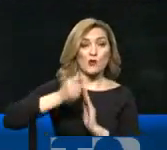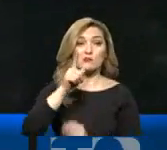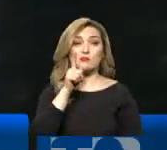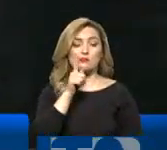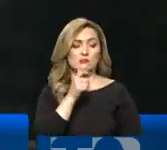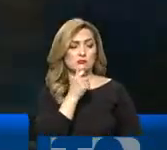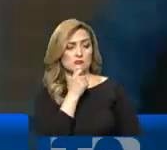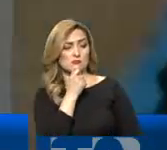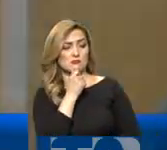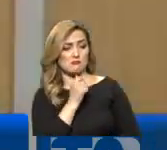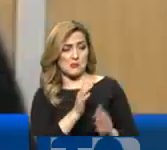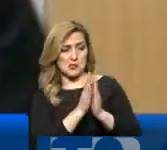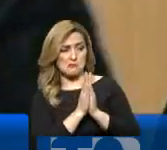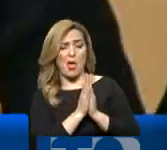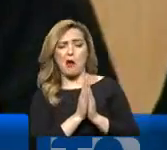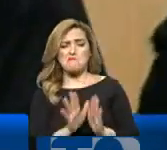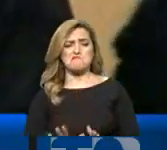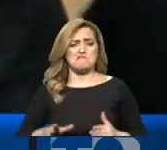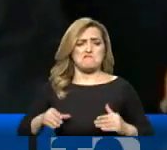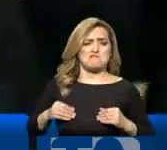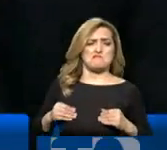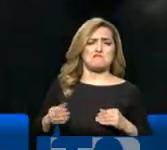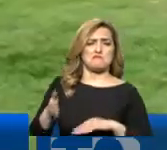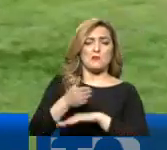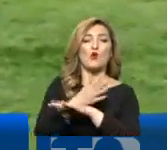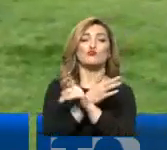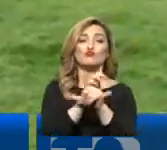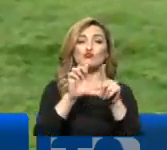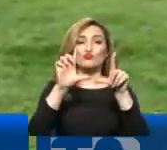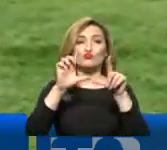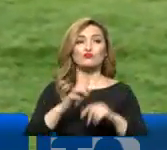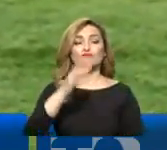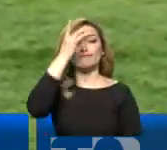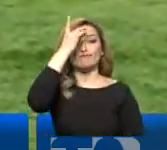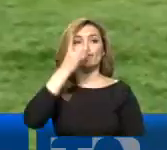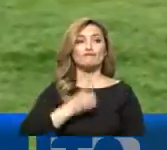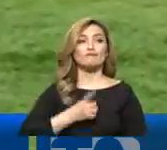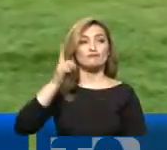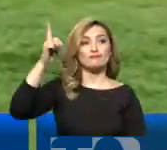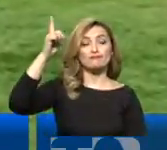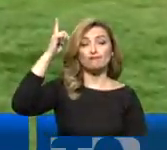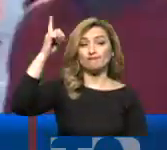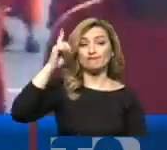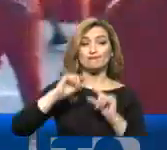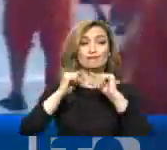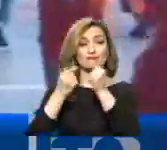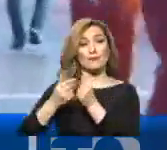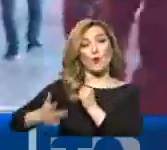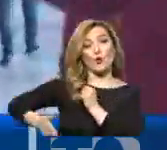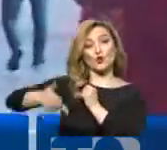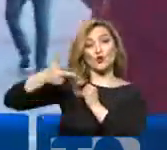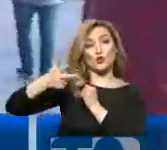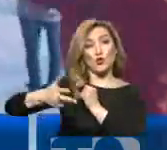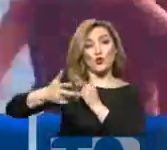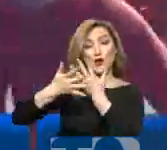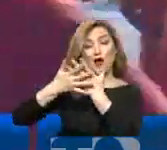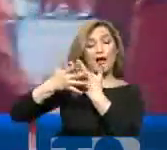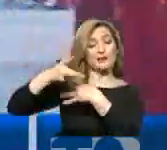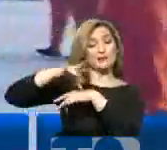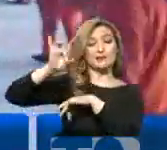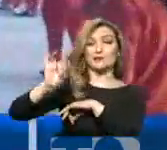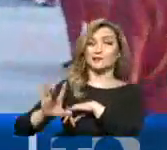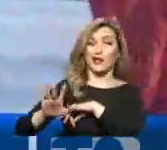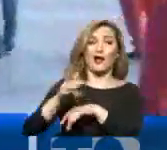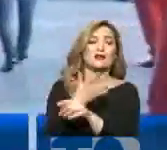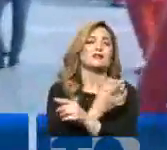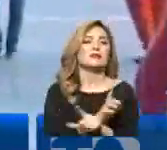de alias Rasquiña y le otorgó la prelibertad. Con esta decisión, el líder de la banda de Los Choneros podrá dejar la cárcel de Cotopaxi,